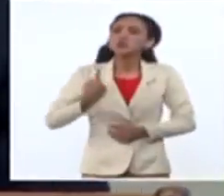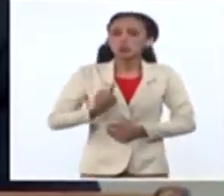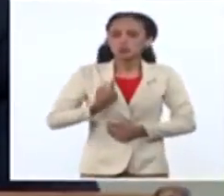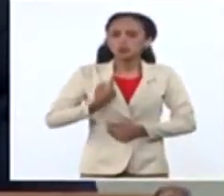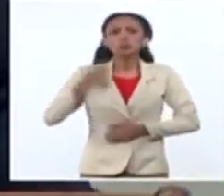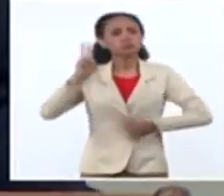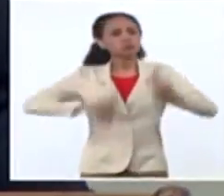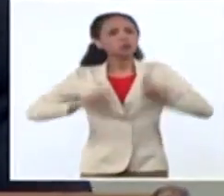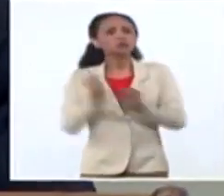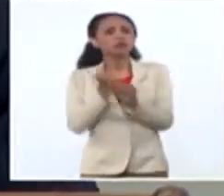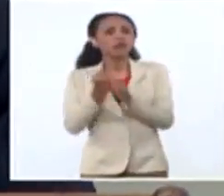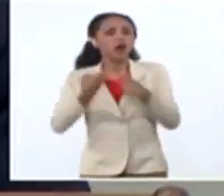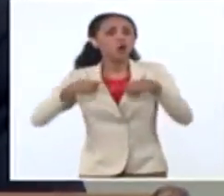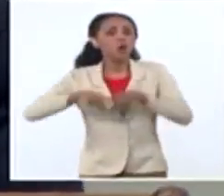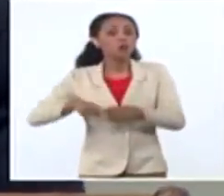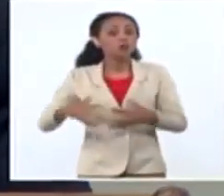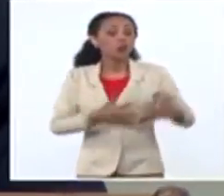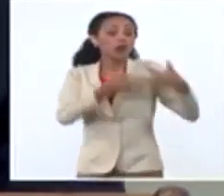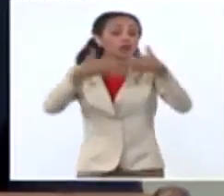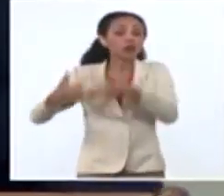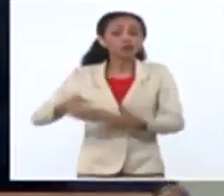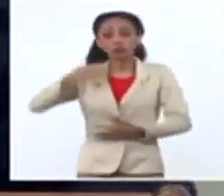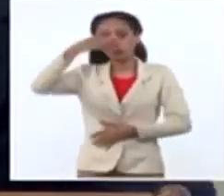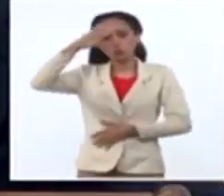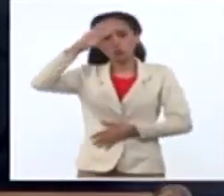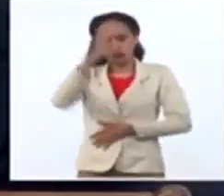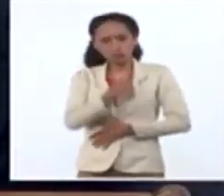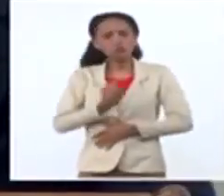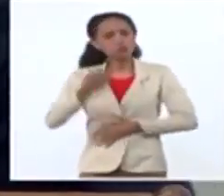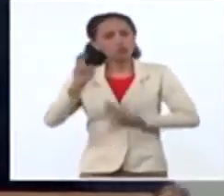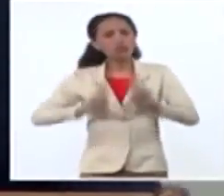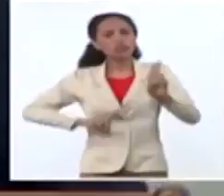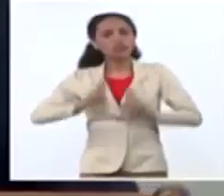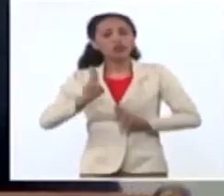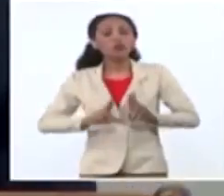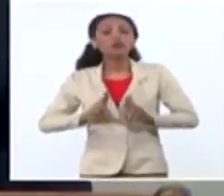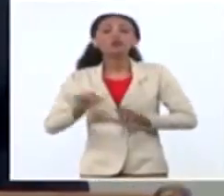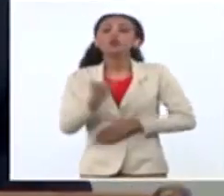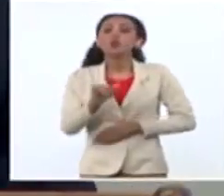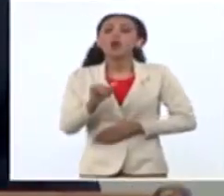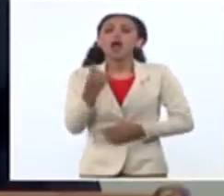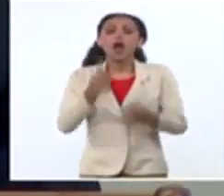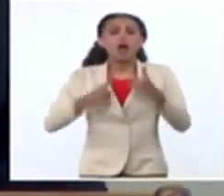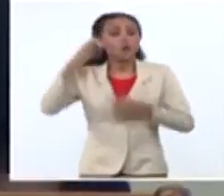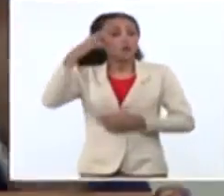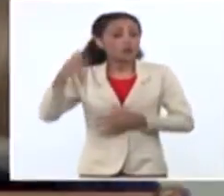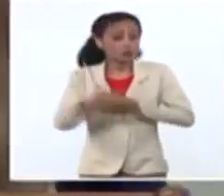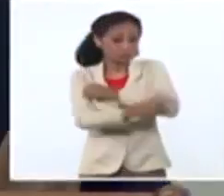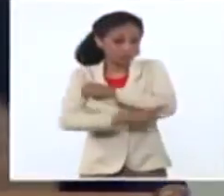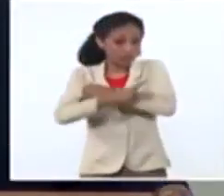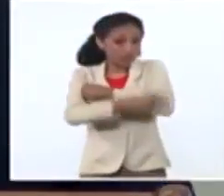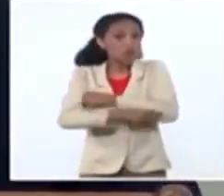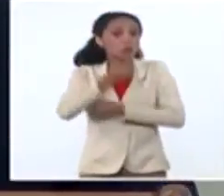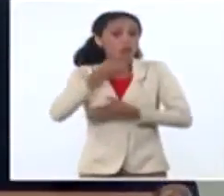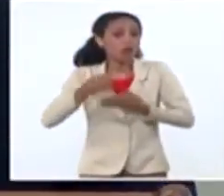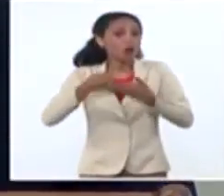contacto con algunos gobiernos de países que reúnen estas condiciones en absoluto respeto a